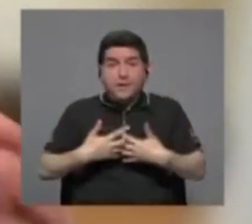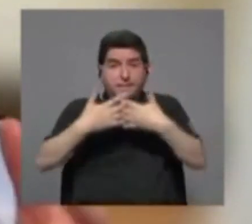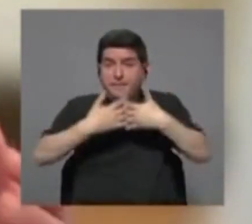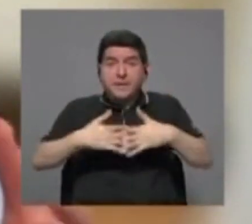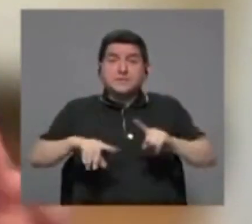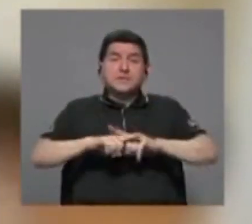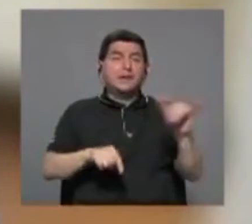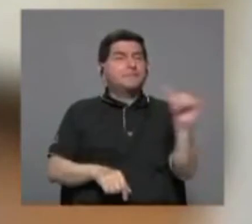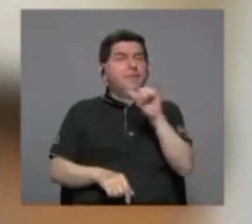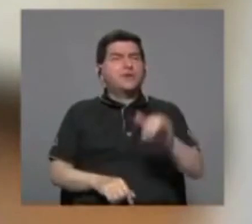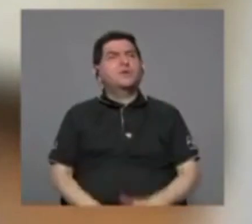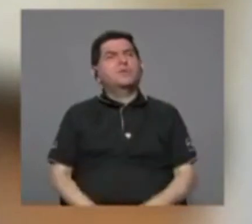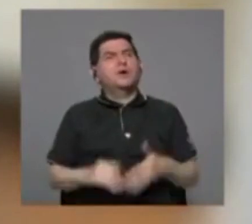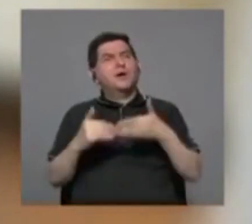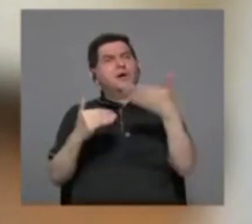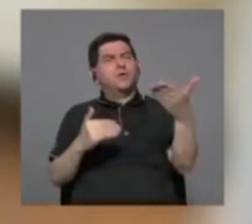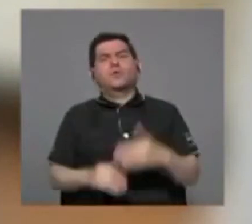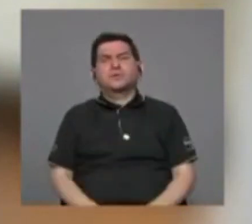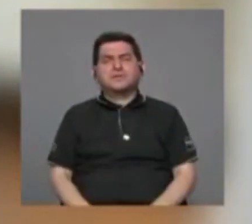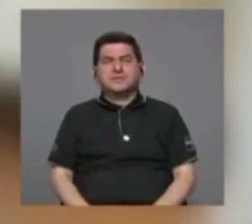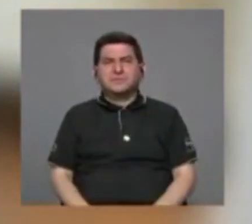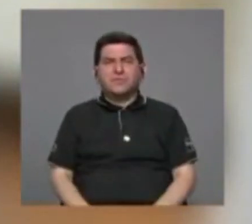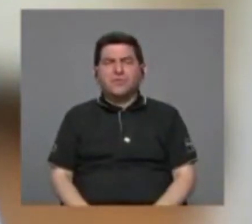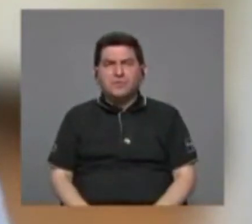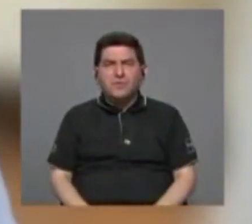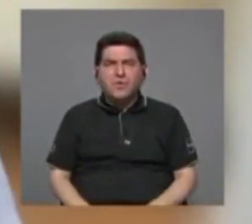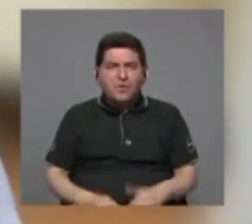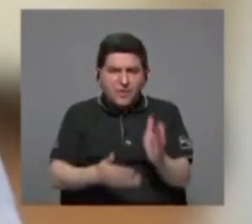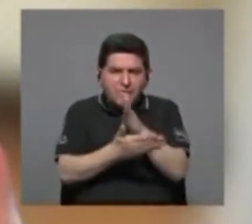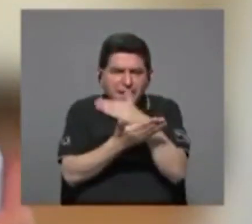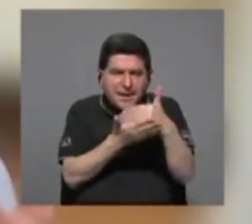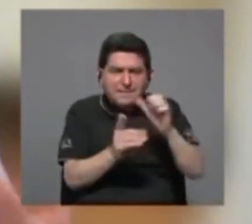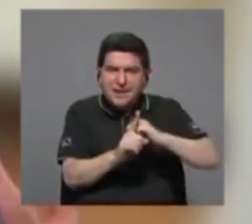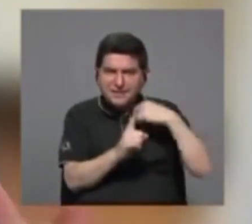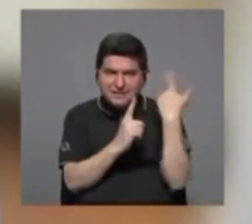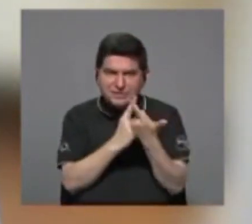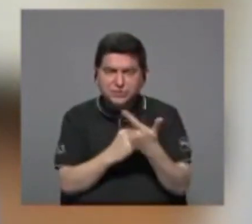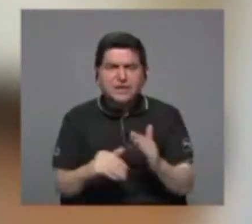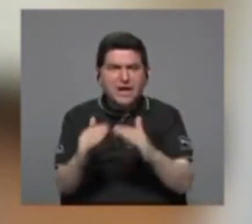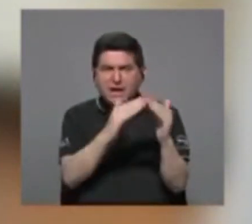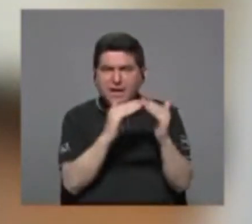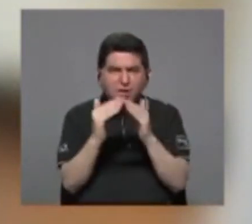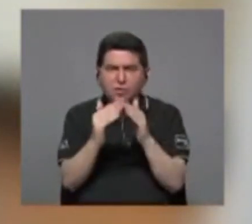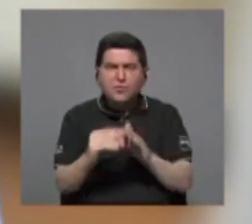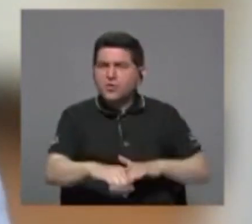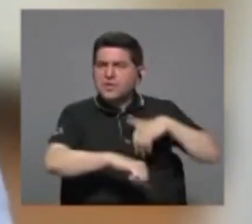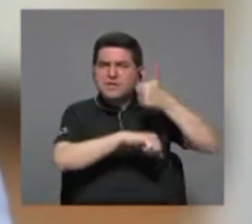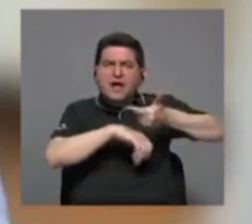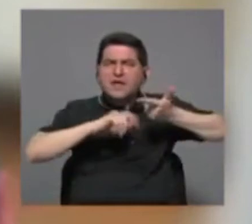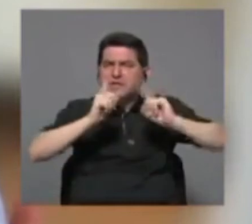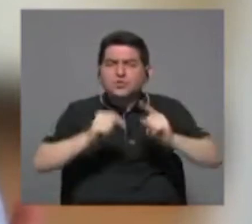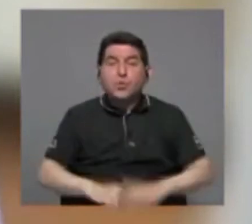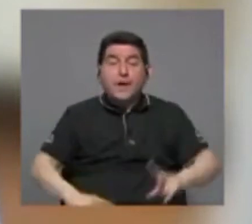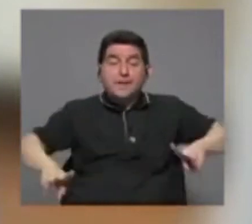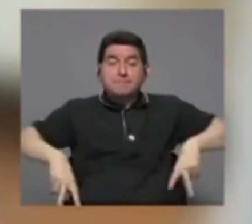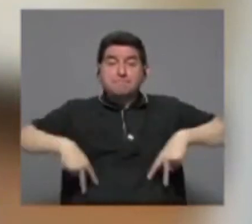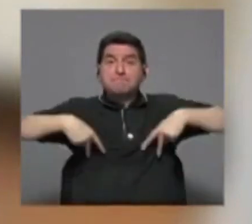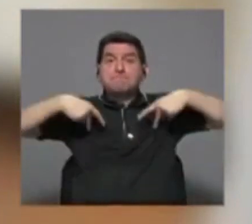pero también aspectos como el tejido social. ¿Qué clase de comunidades logramos constituir? ¿Qué clase de